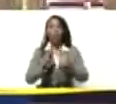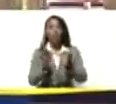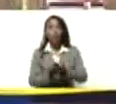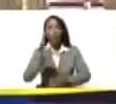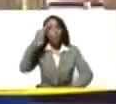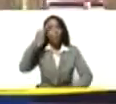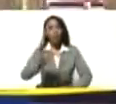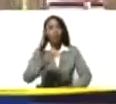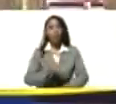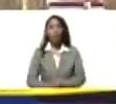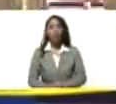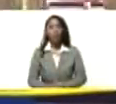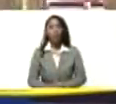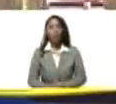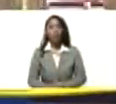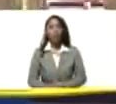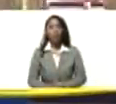lo militar